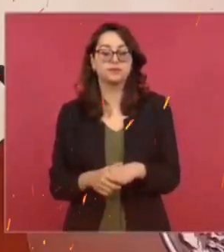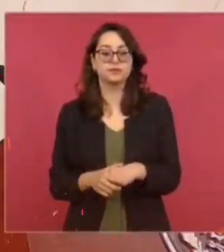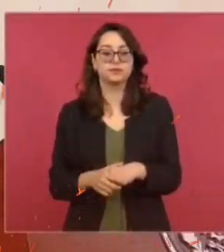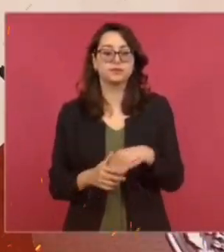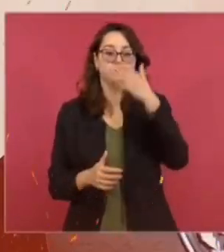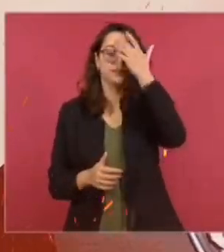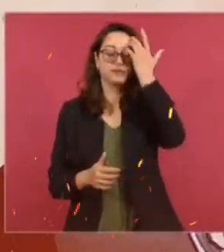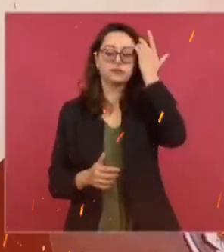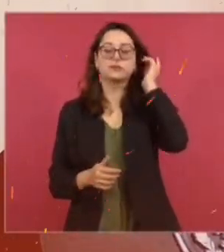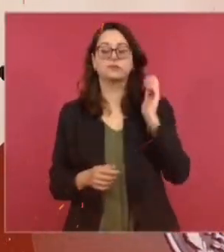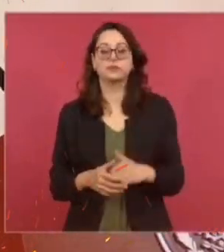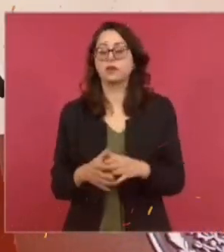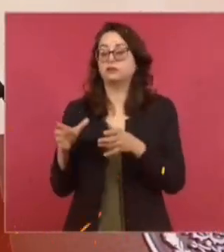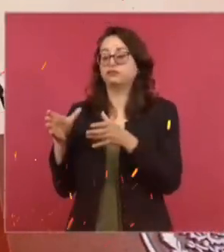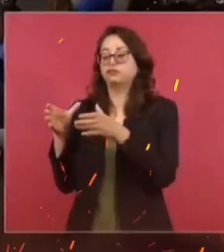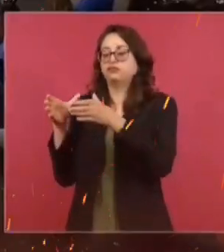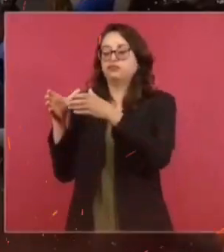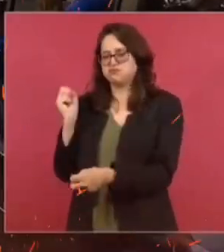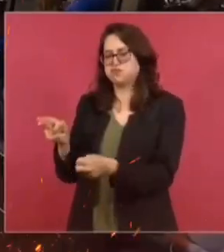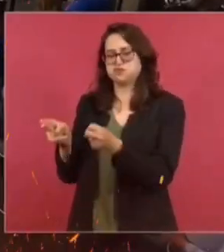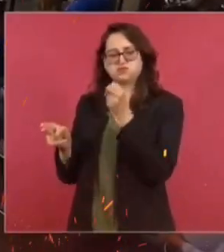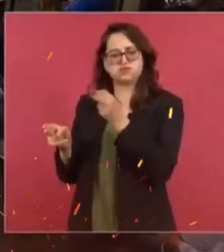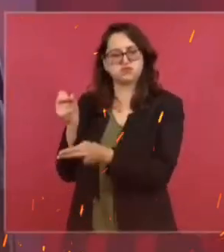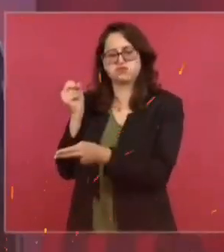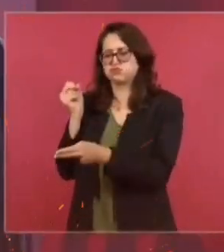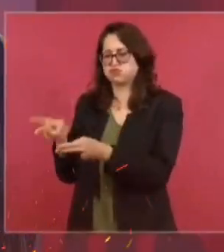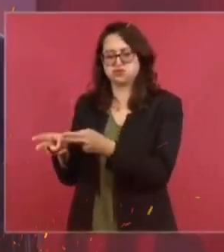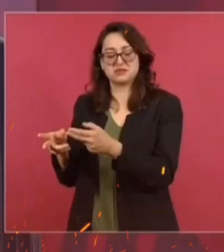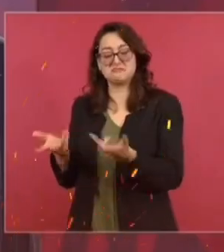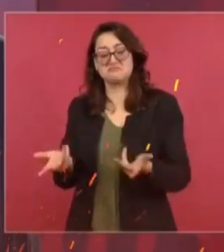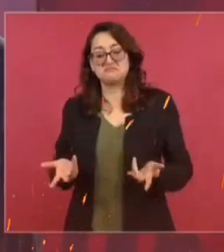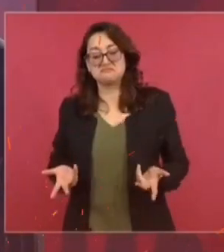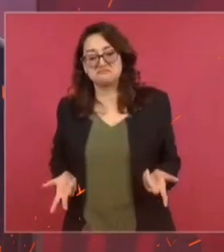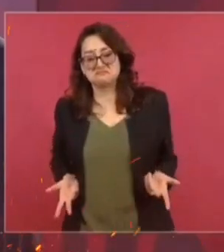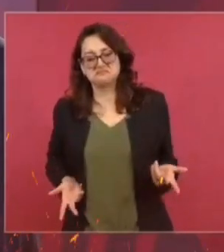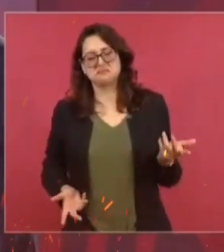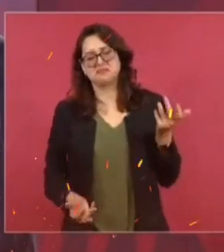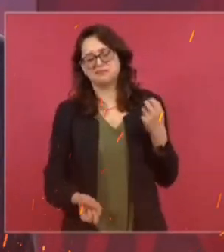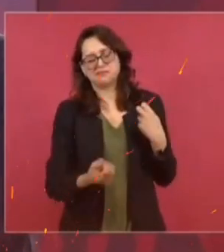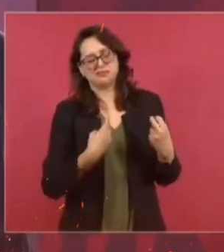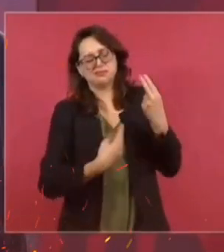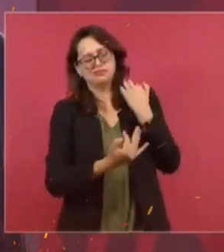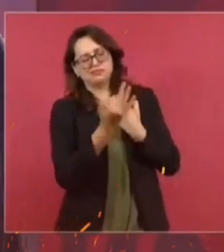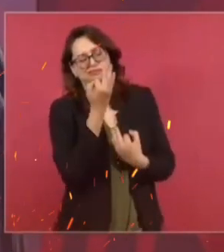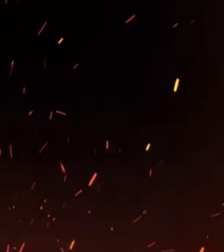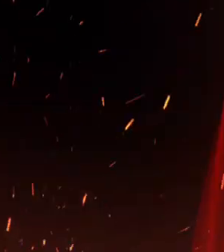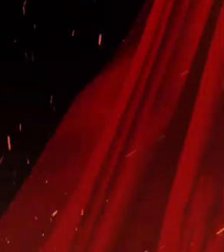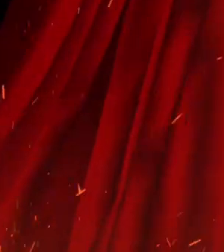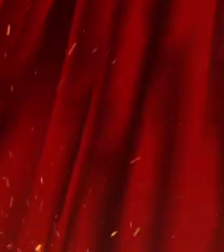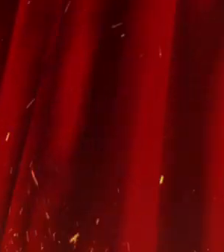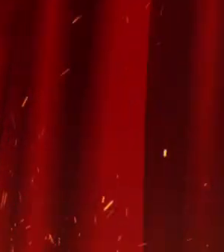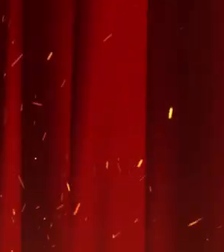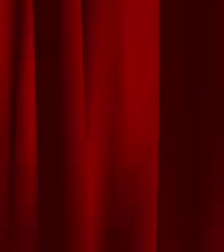son como una burocracia dorada, que viven colmados de atenciones y de privilegios.